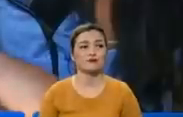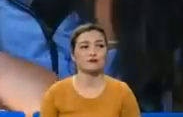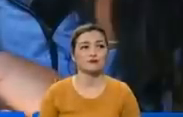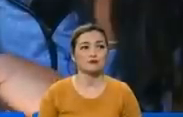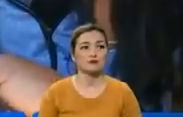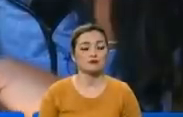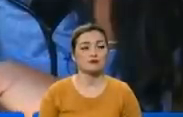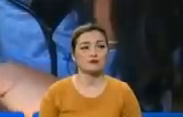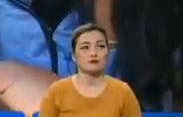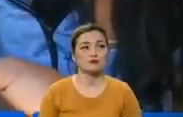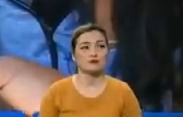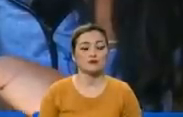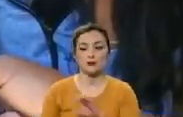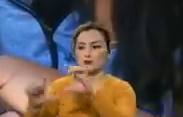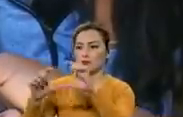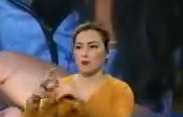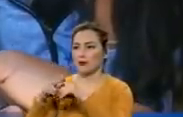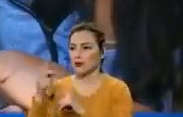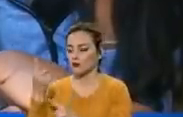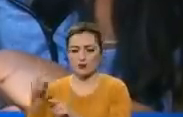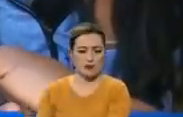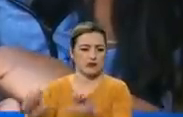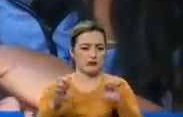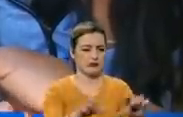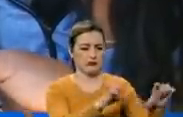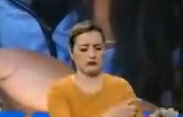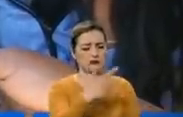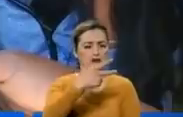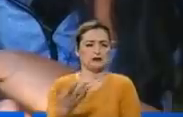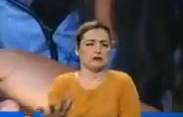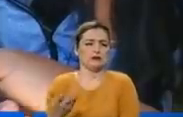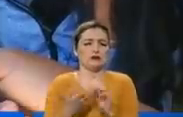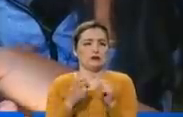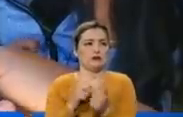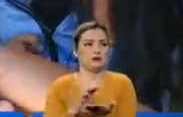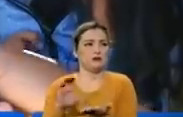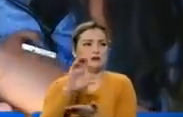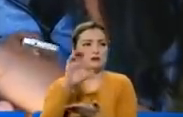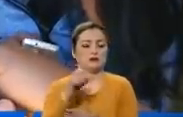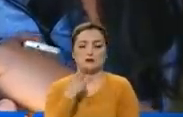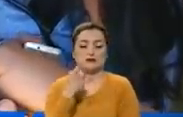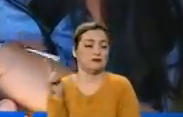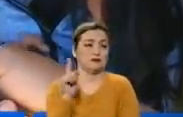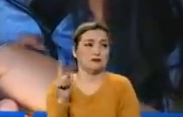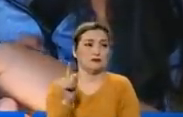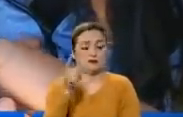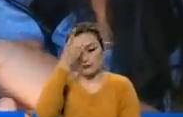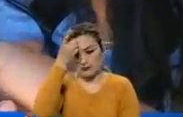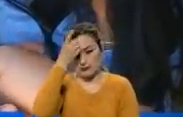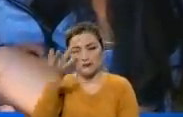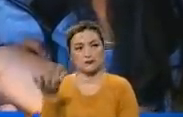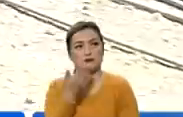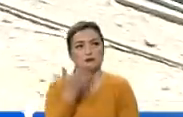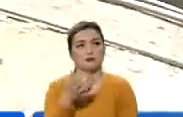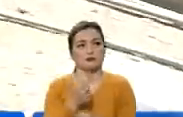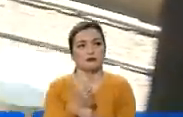Entonces tienen que combinarse. Eso es un problema porque en los colegios no dicen eso. Los colegios piden los deberes y todo eso y no hay